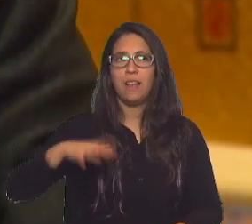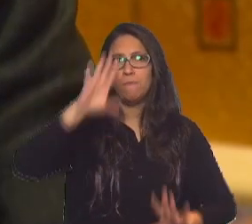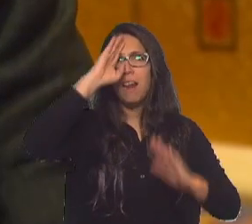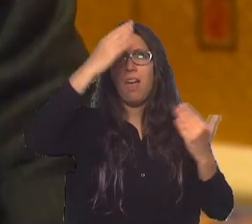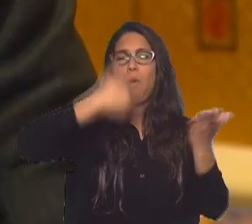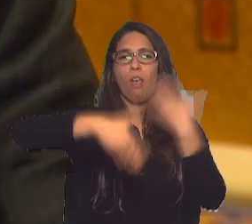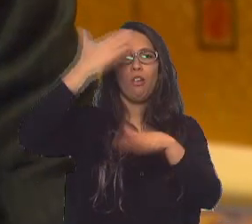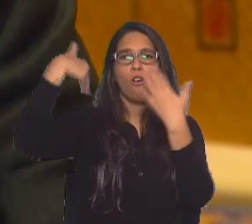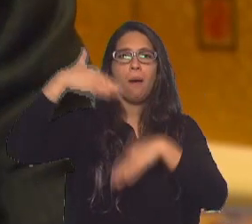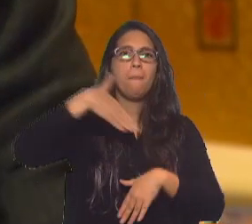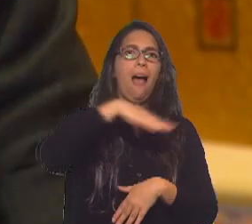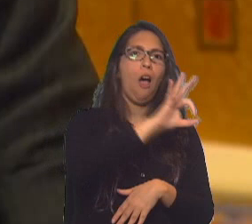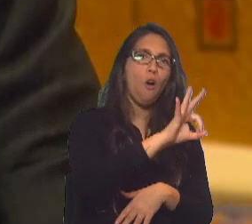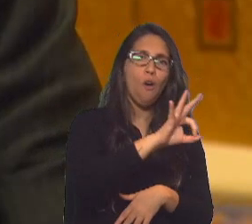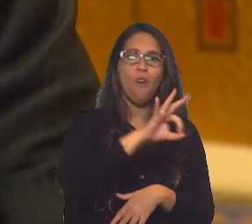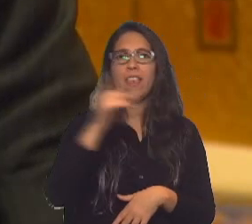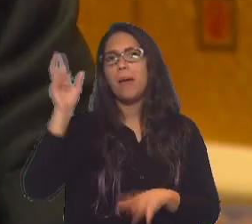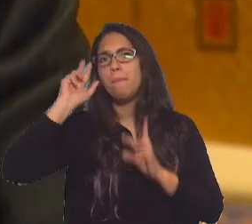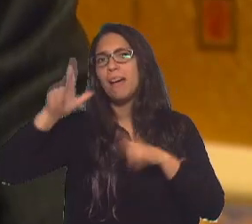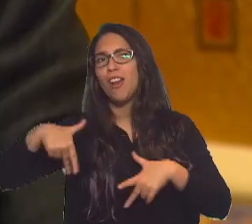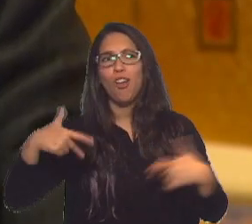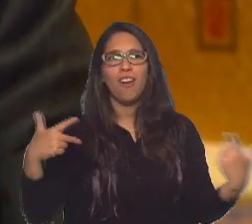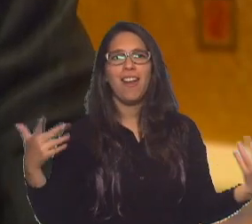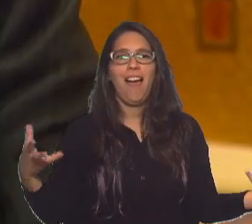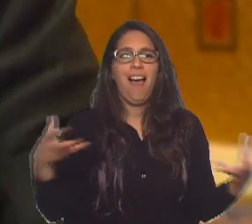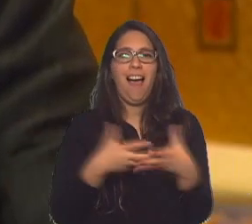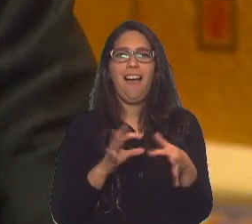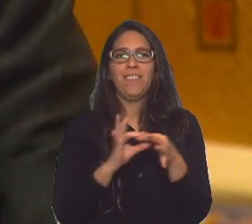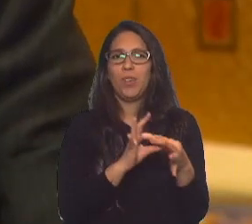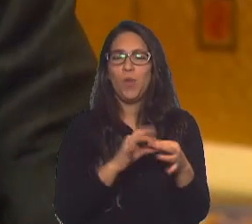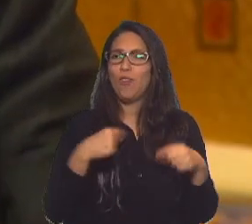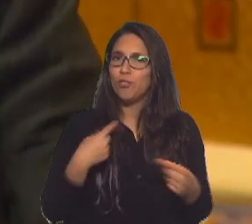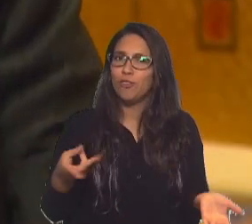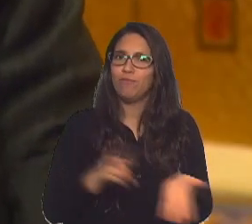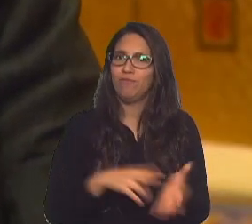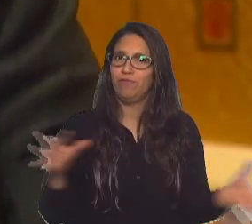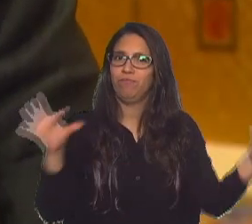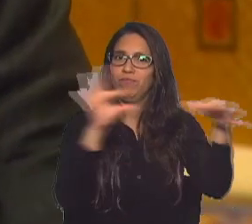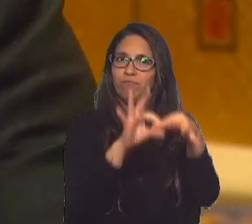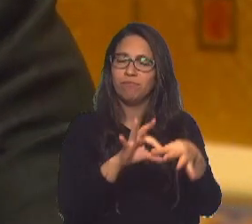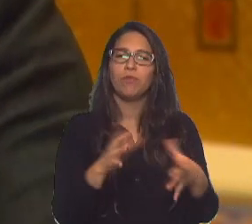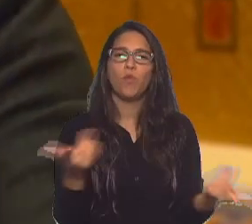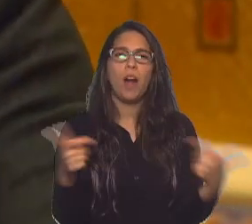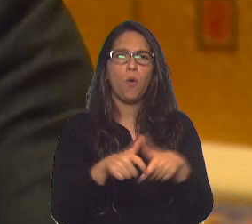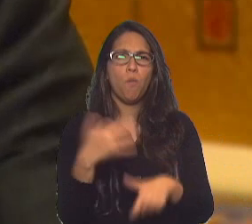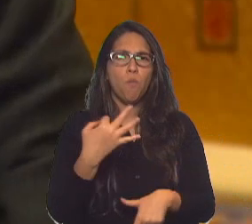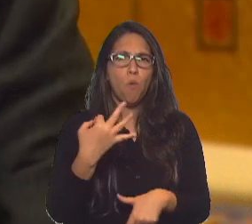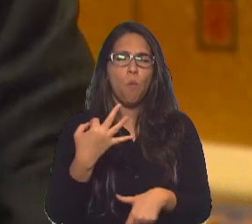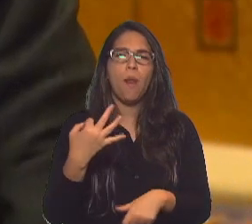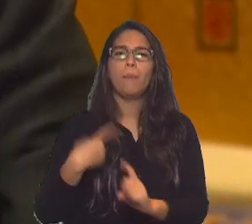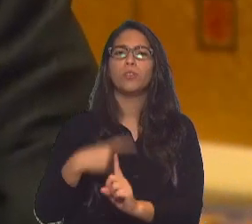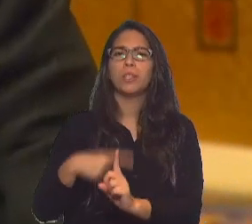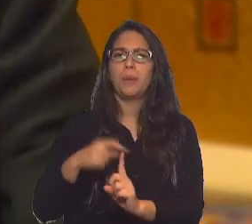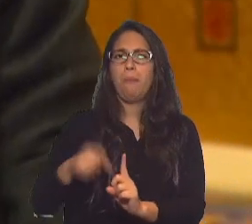de Mao y de Perón. Y fue una reunión muy, muy fructífera para Argentina